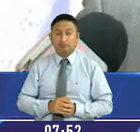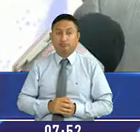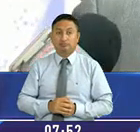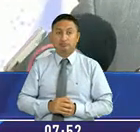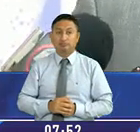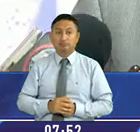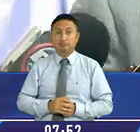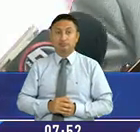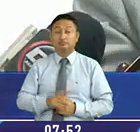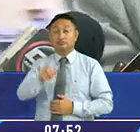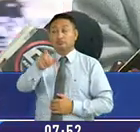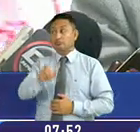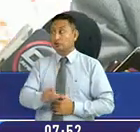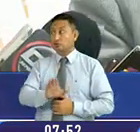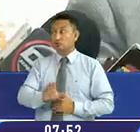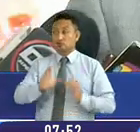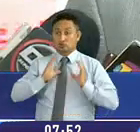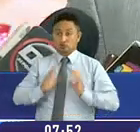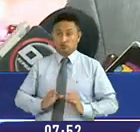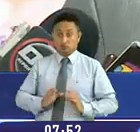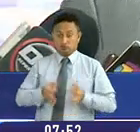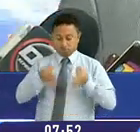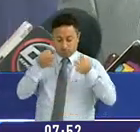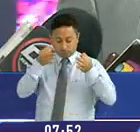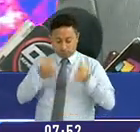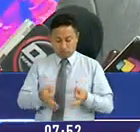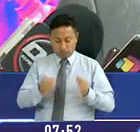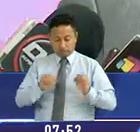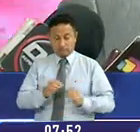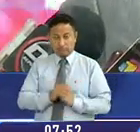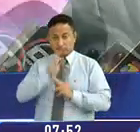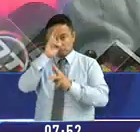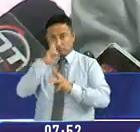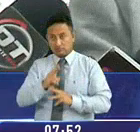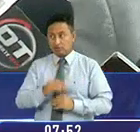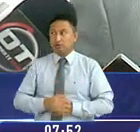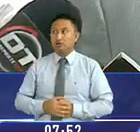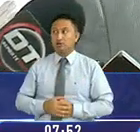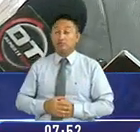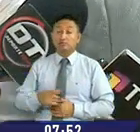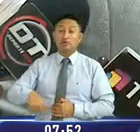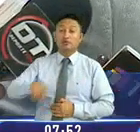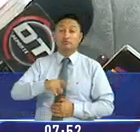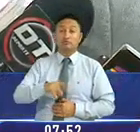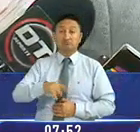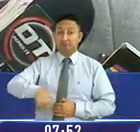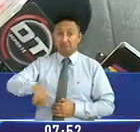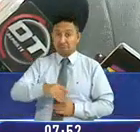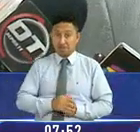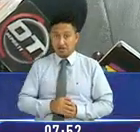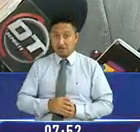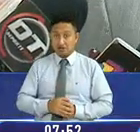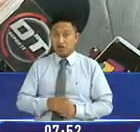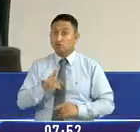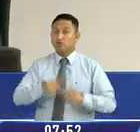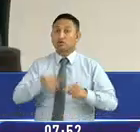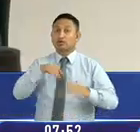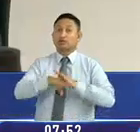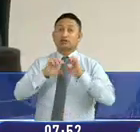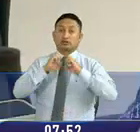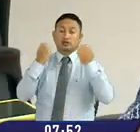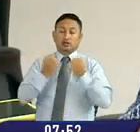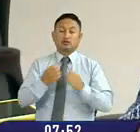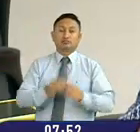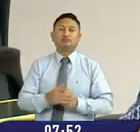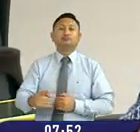comportarse de manera correcta, cumpliendo con el protocolo. Si no lo hacen, no podrán volver a entrar al estadio. Para este fin, la ministra